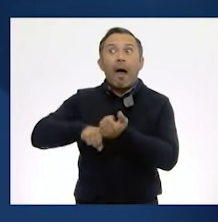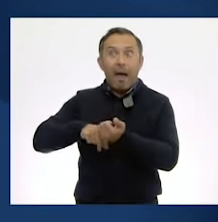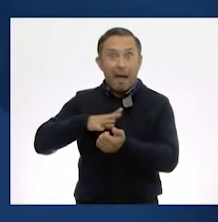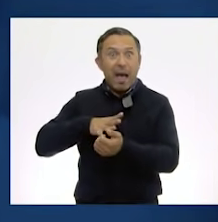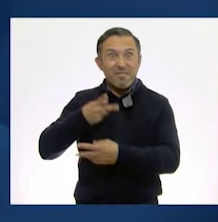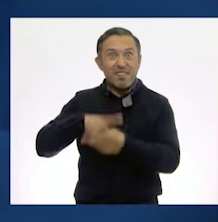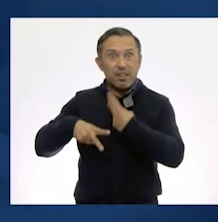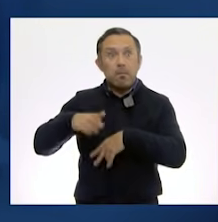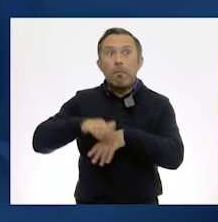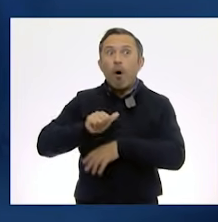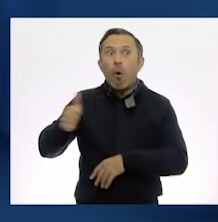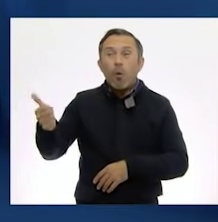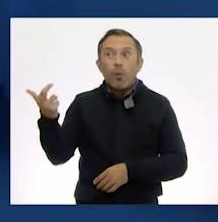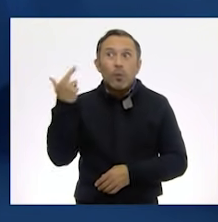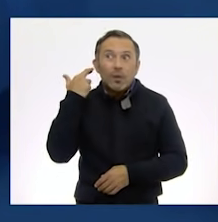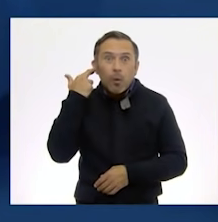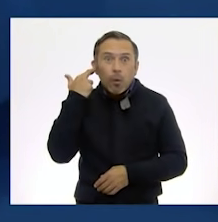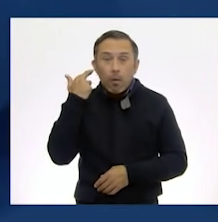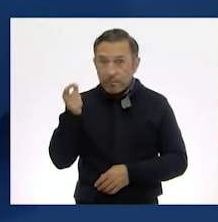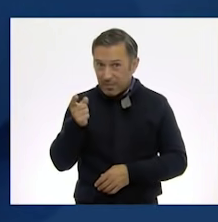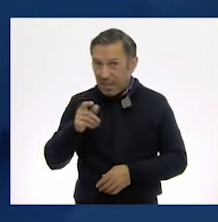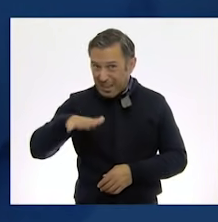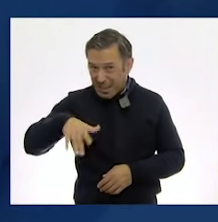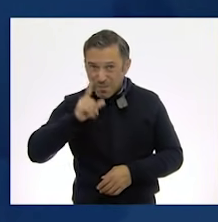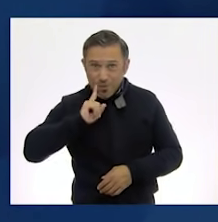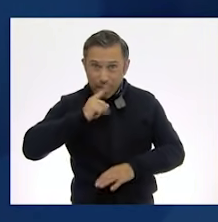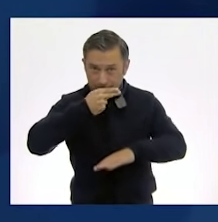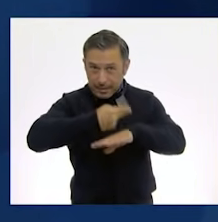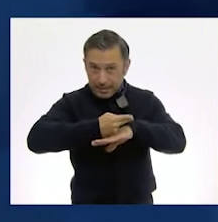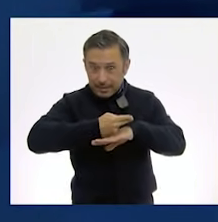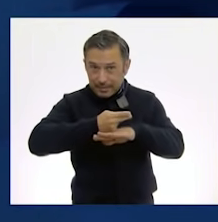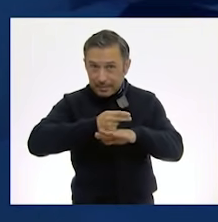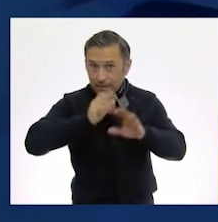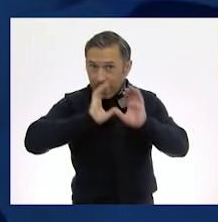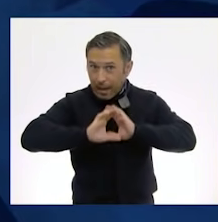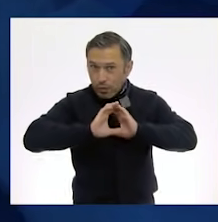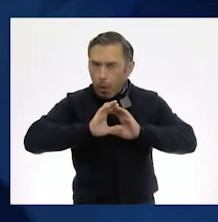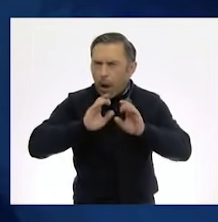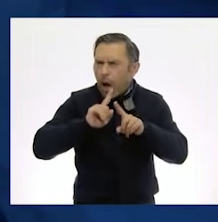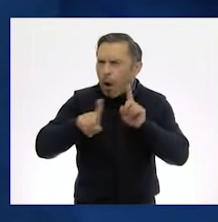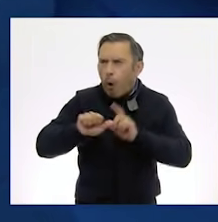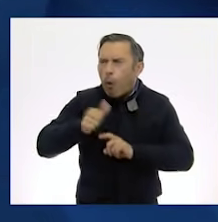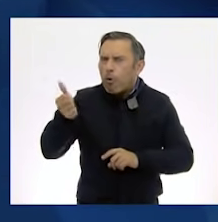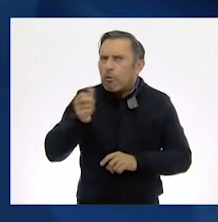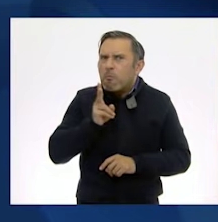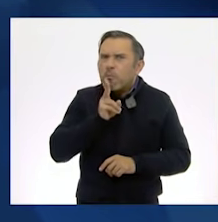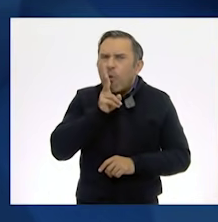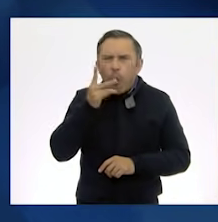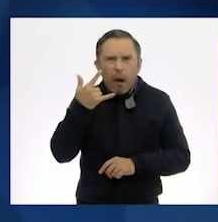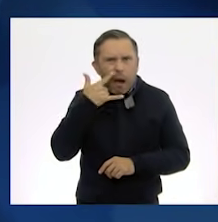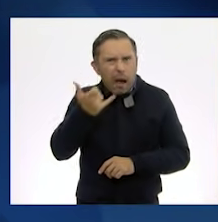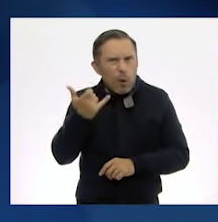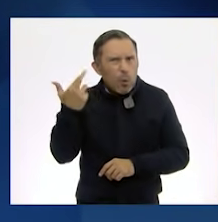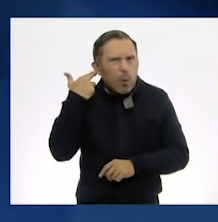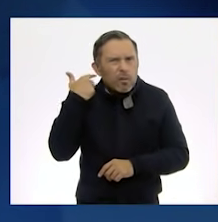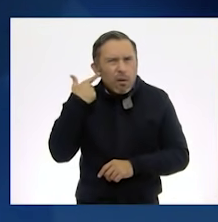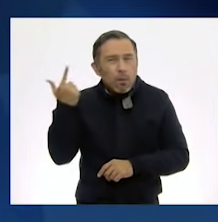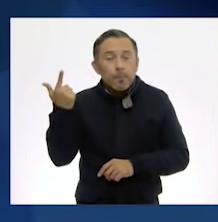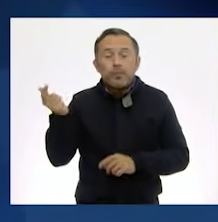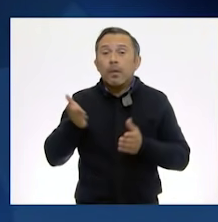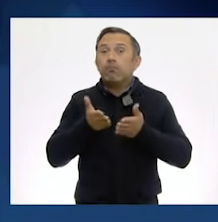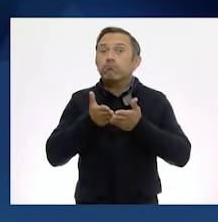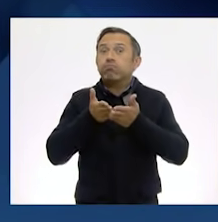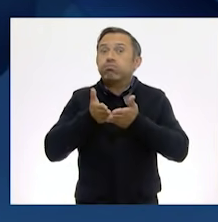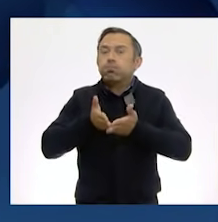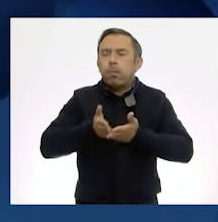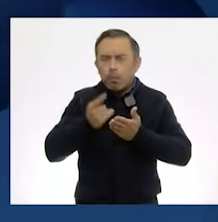Un ruido, bien distinto del cántico de las sirenas, se oía ya. pasaban entonces los navegantes por